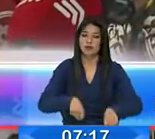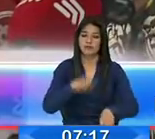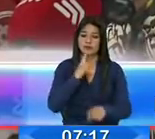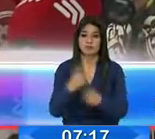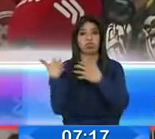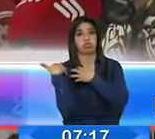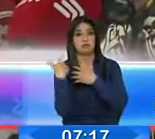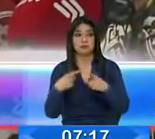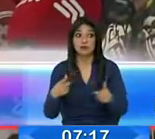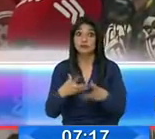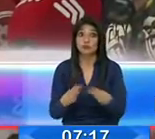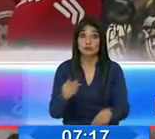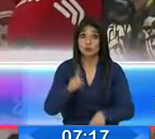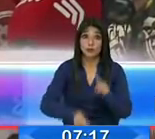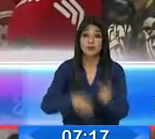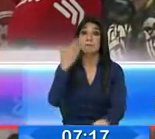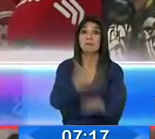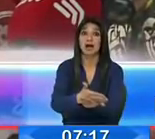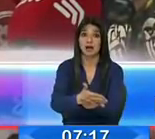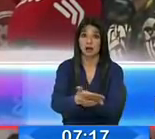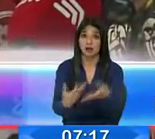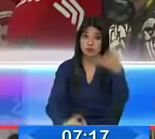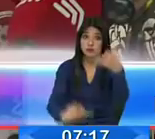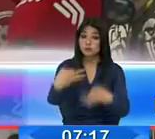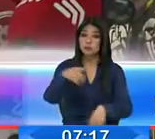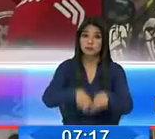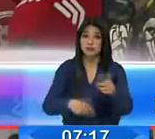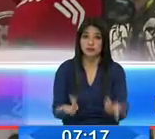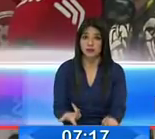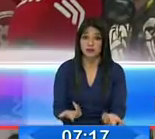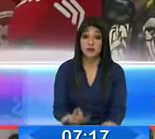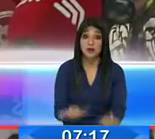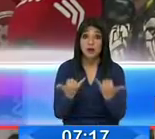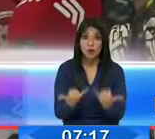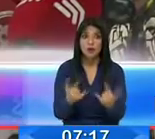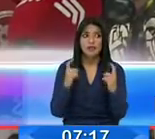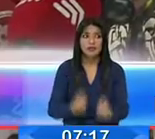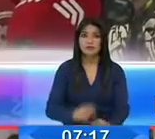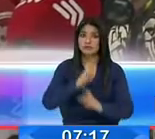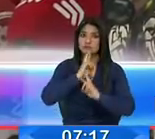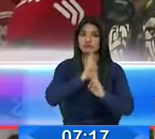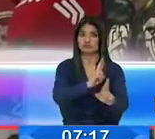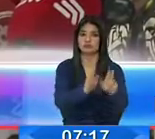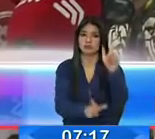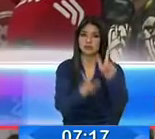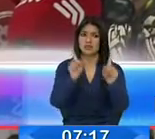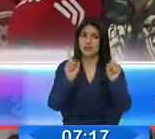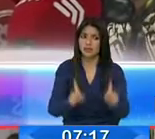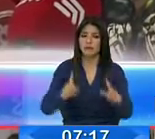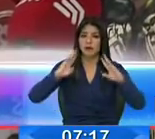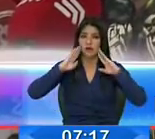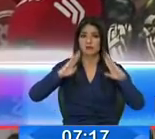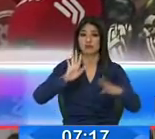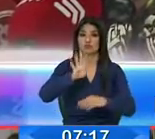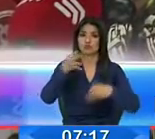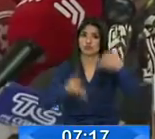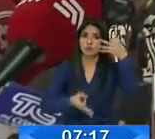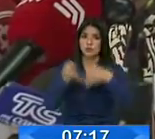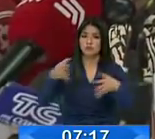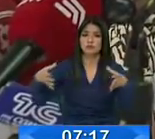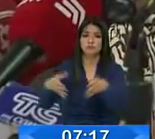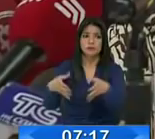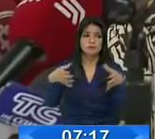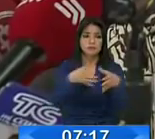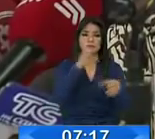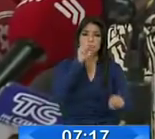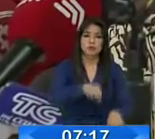otra alternativa, no podemos parar el sistema de justicia. Este rato tenemos que dar una respuesta a la ciudadanía e integrar las salas de manera que se